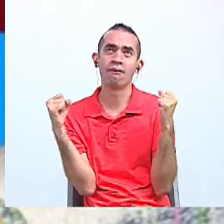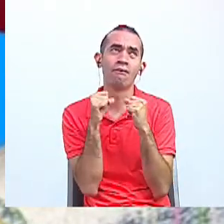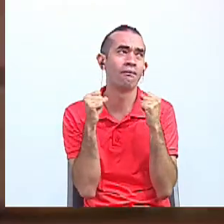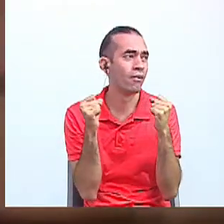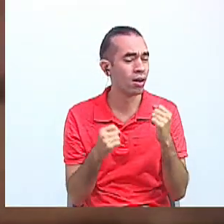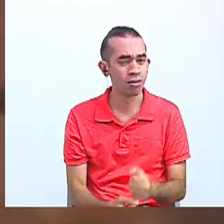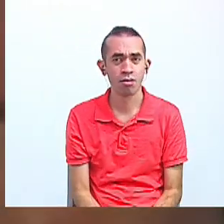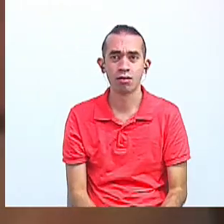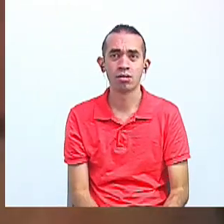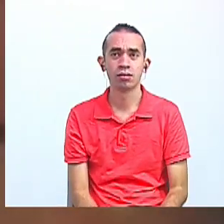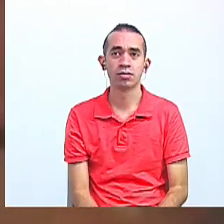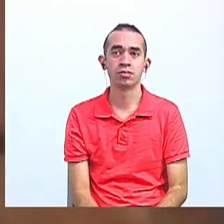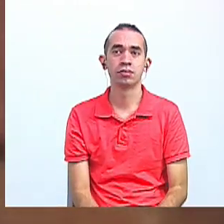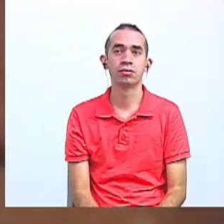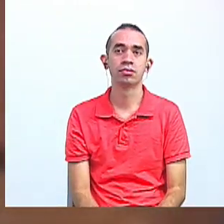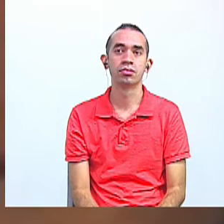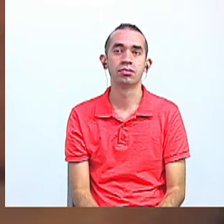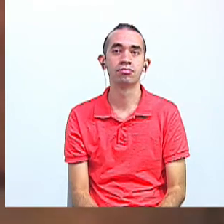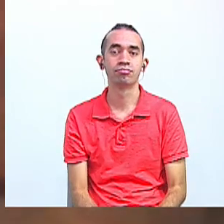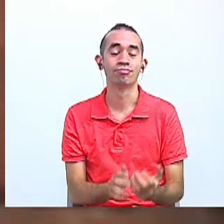frío.